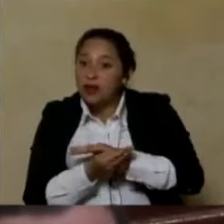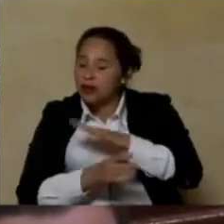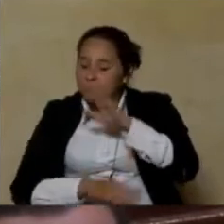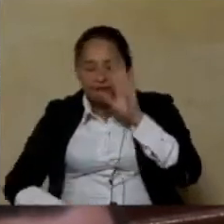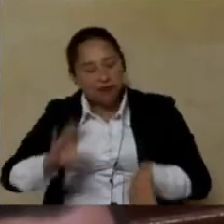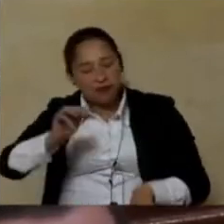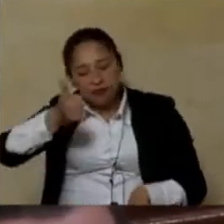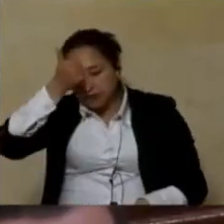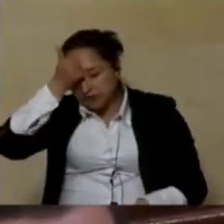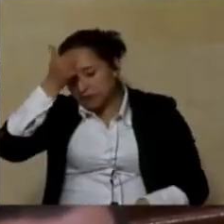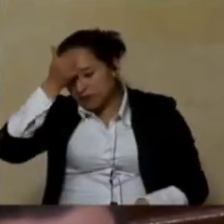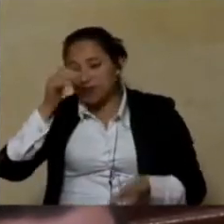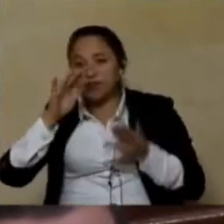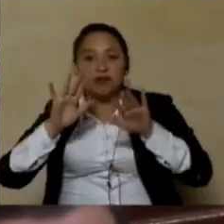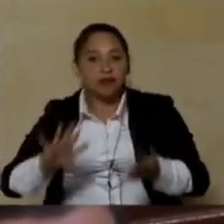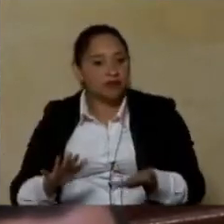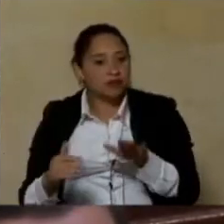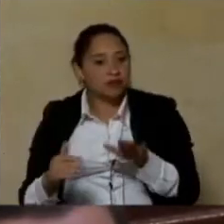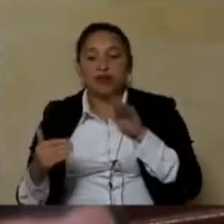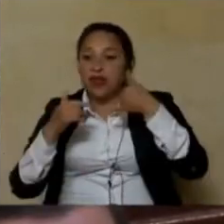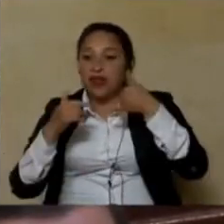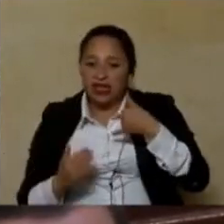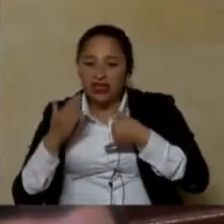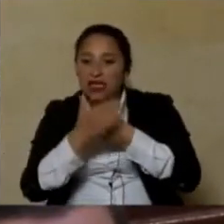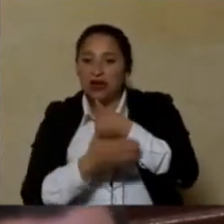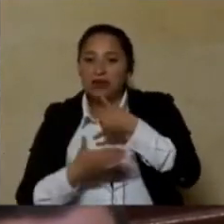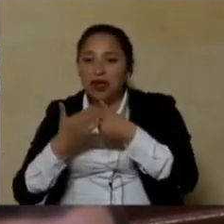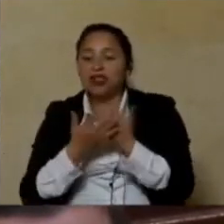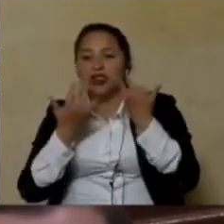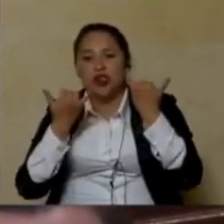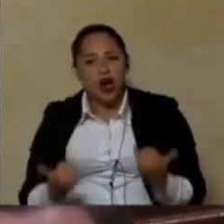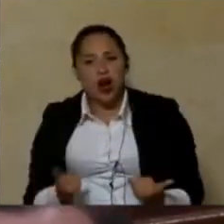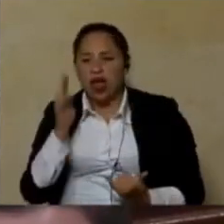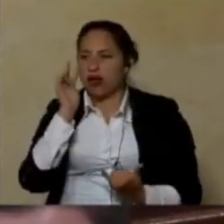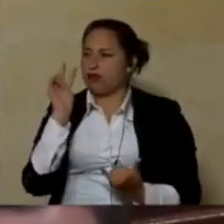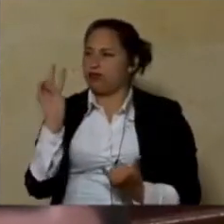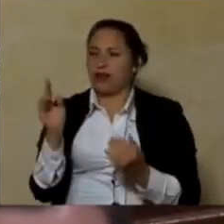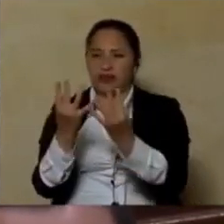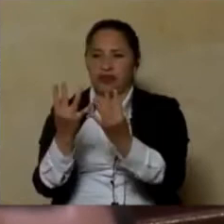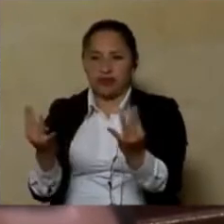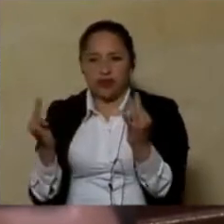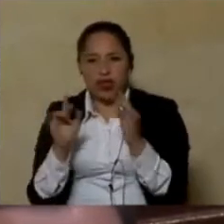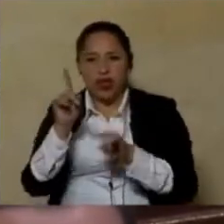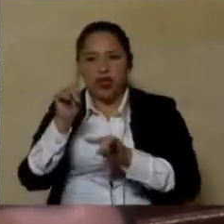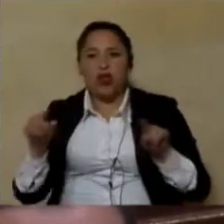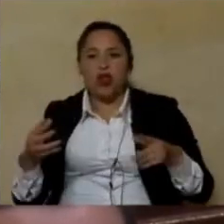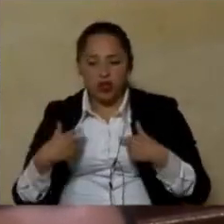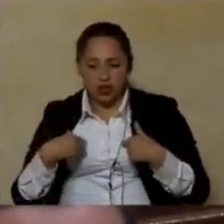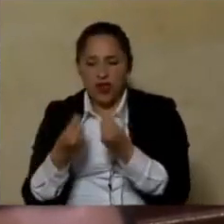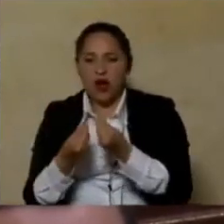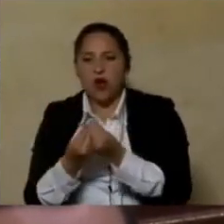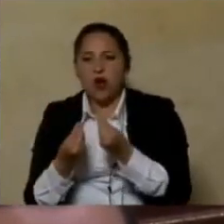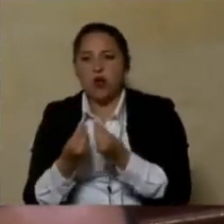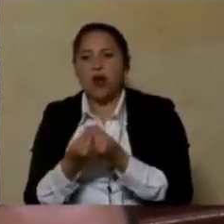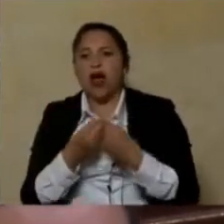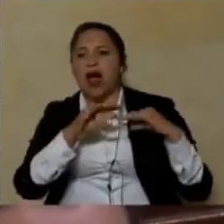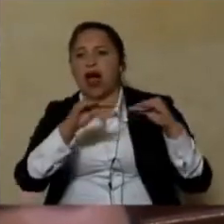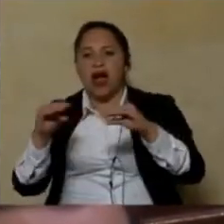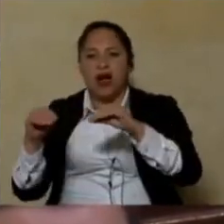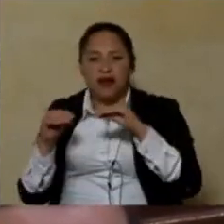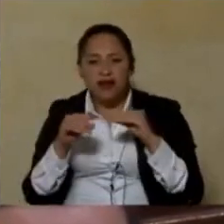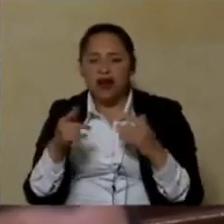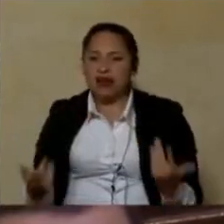principal amenaza de este país. Y veo a muy pocos congresistas, salvo excepción de los de mi partido, hablar de